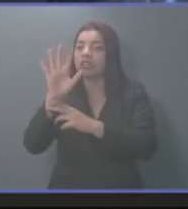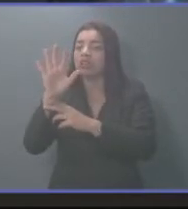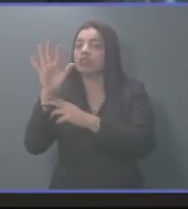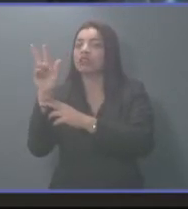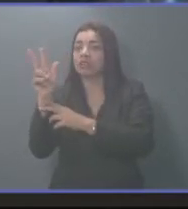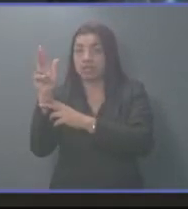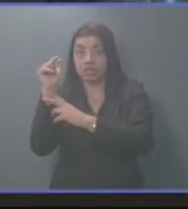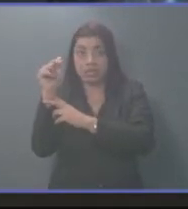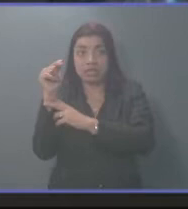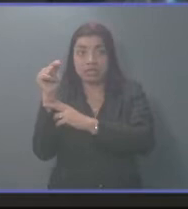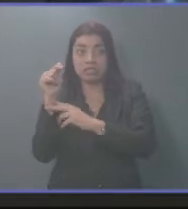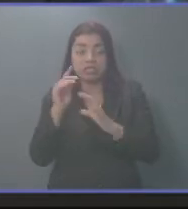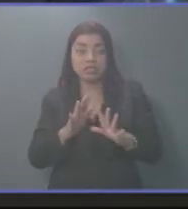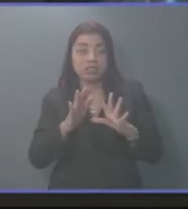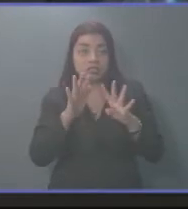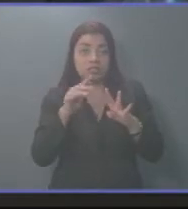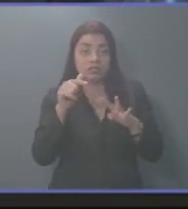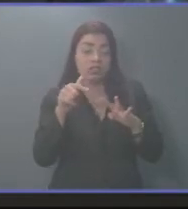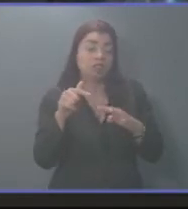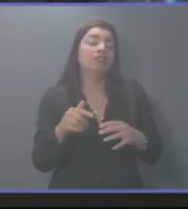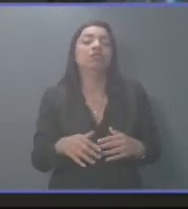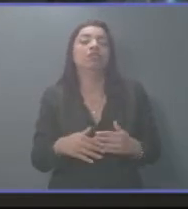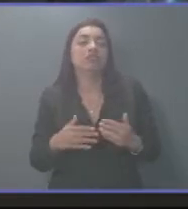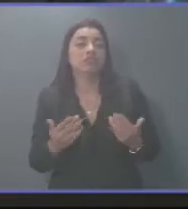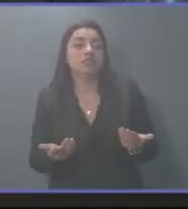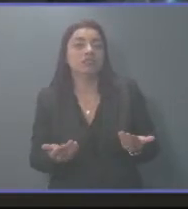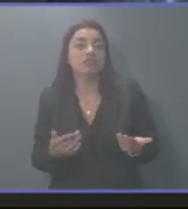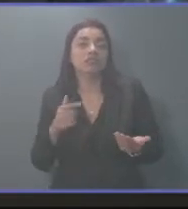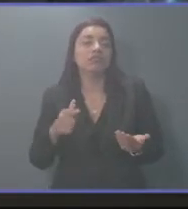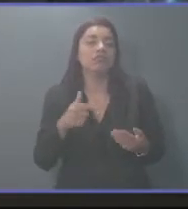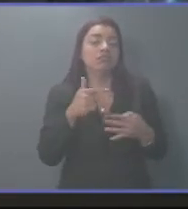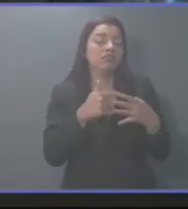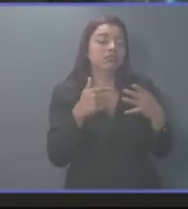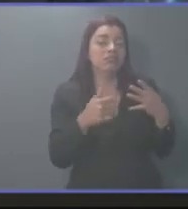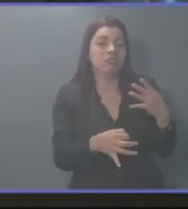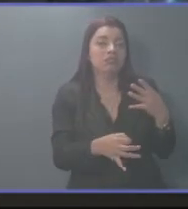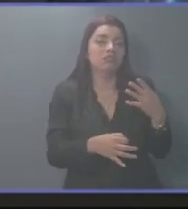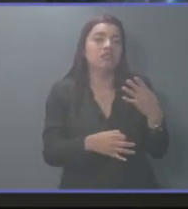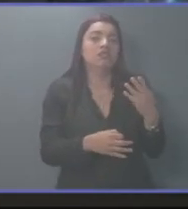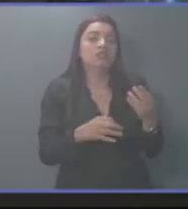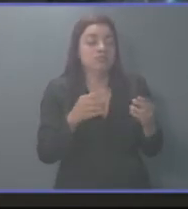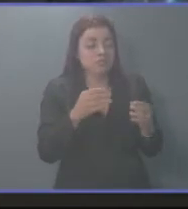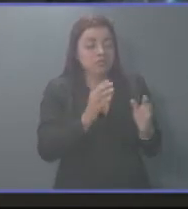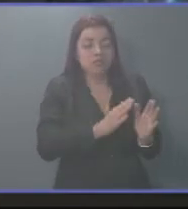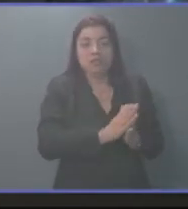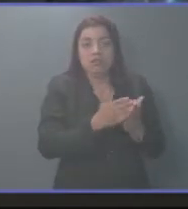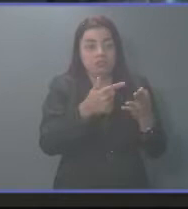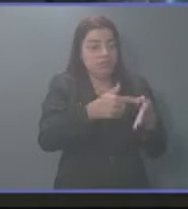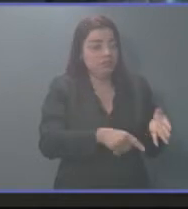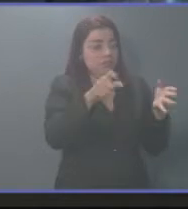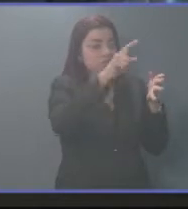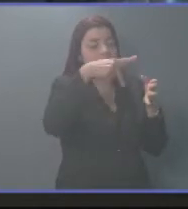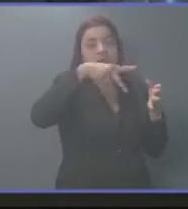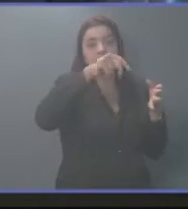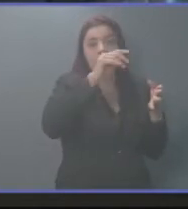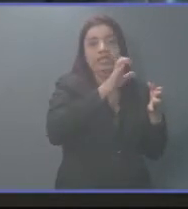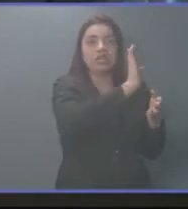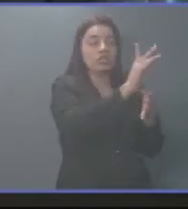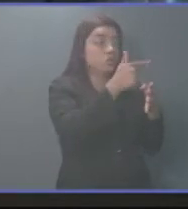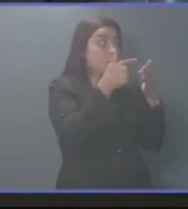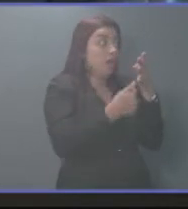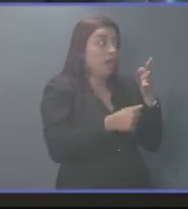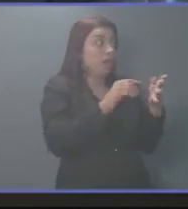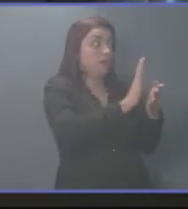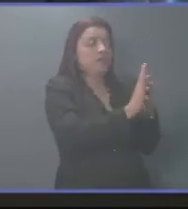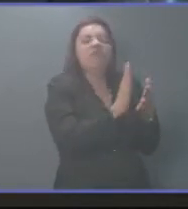ese mismo mes y año, se emitió la Ley Orgánica de la Policía Nacional Civil de El Salvador, la que en su artículo